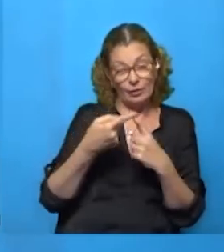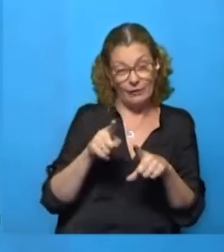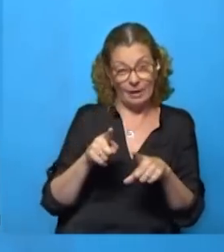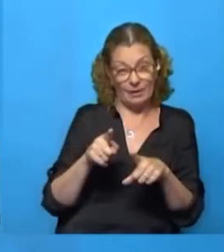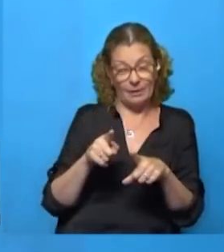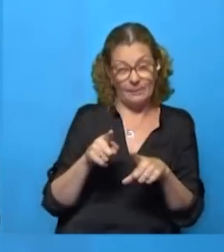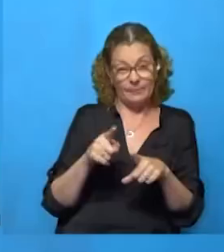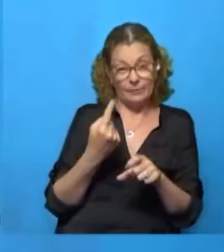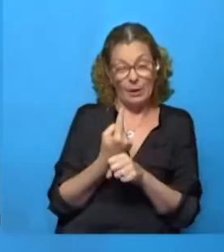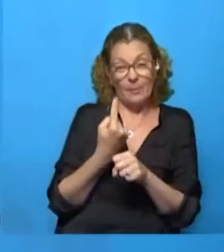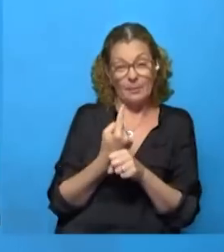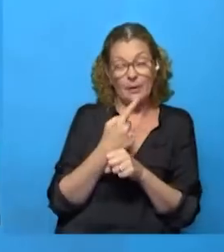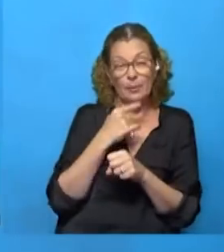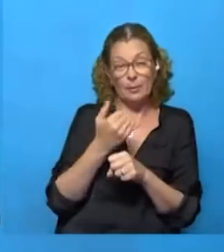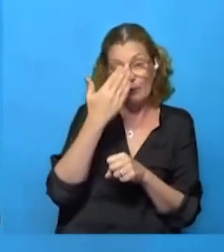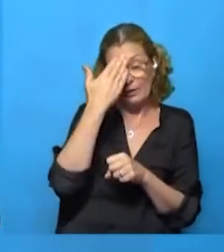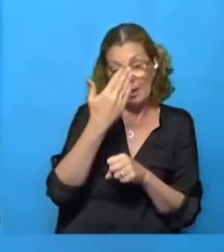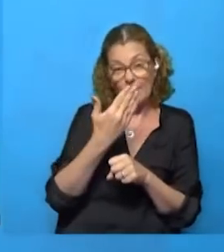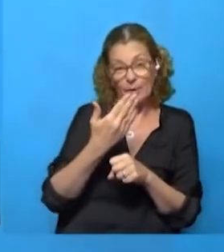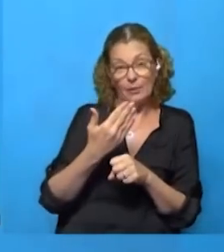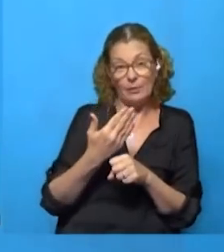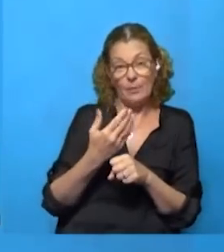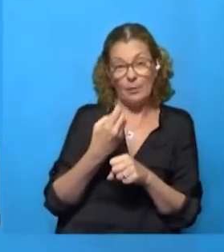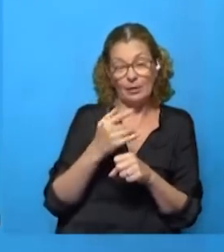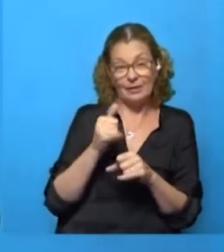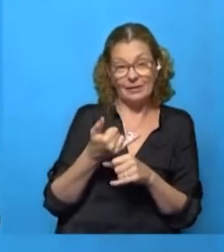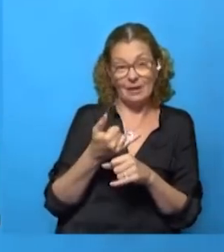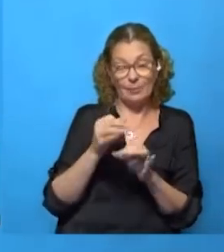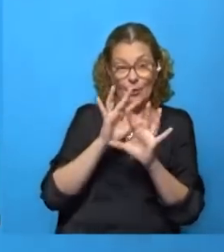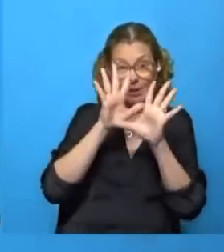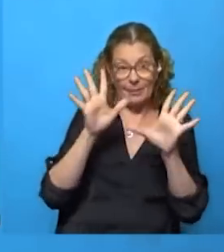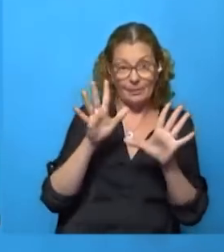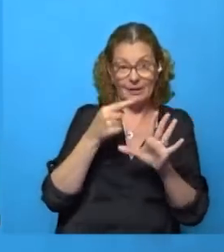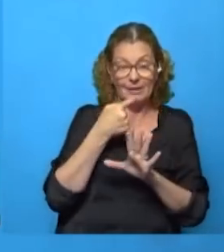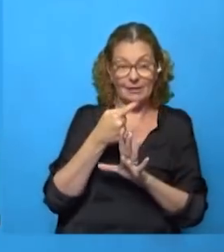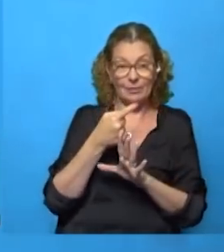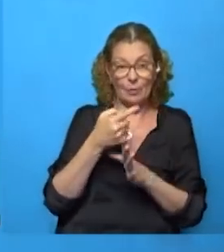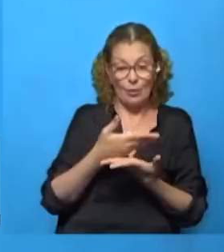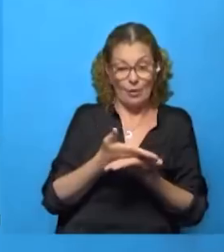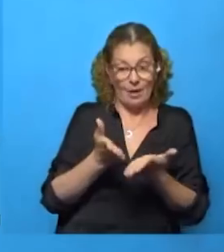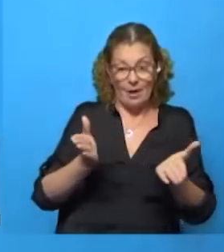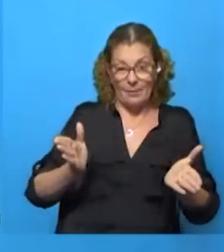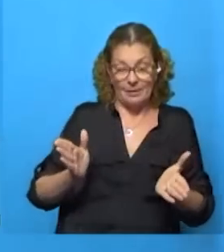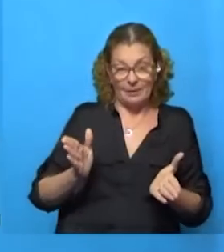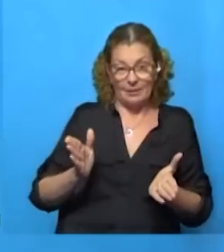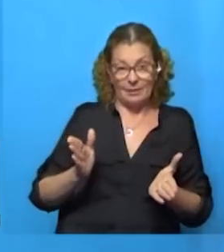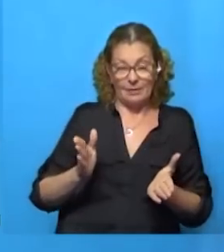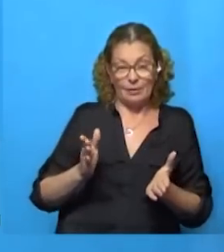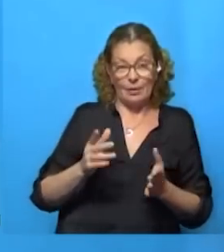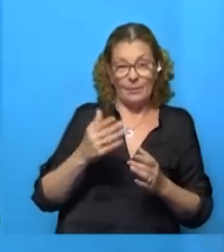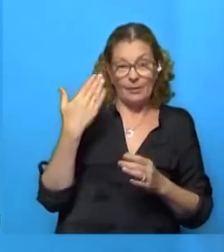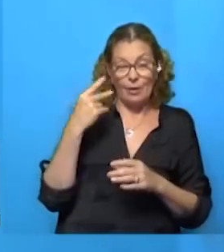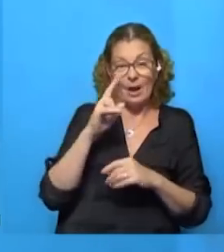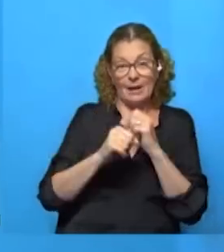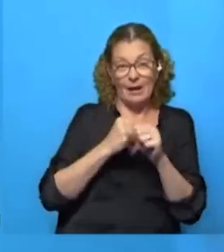la primera por ejemplo el frente amplio porque ya tiene claramente configurado el escenario a partir de lo que sucedió